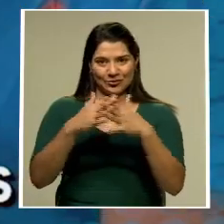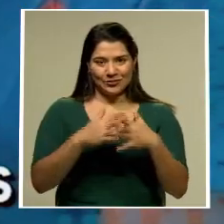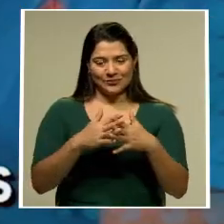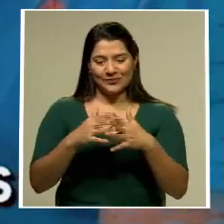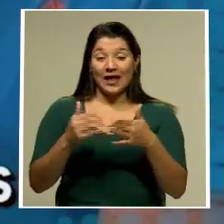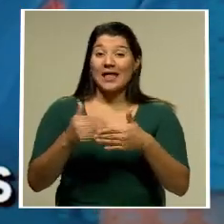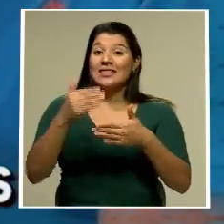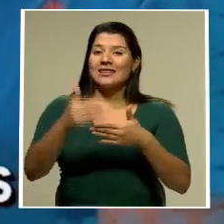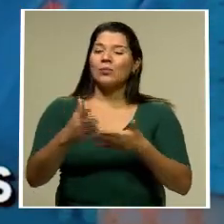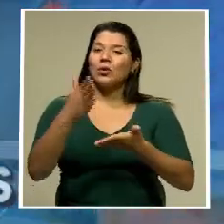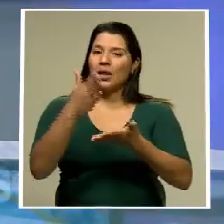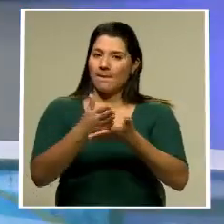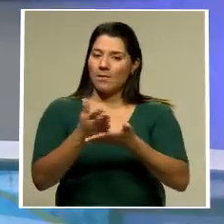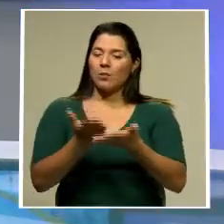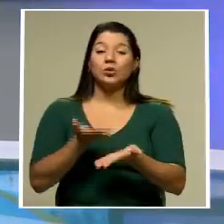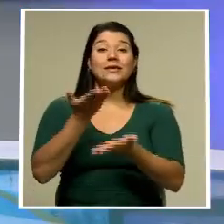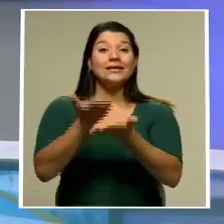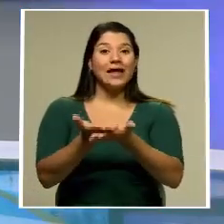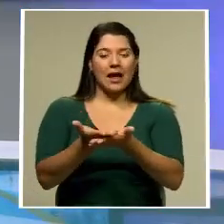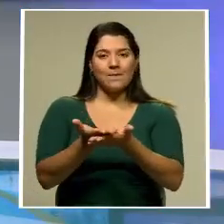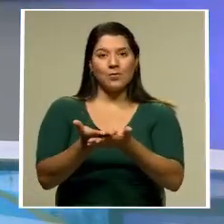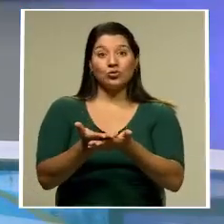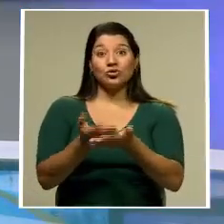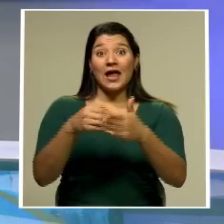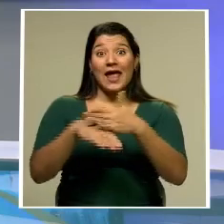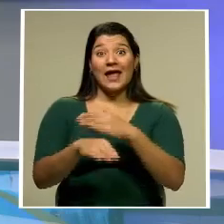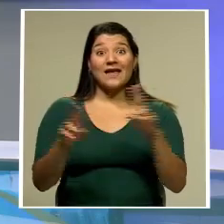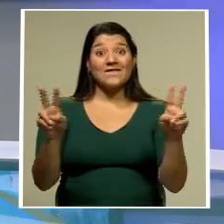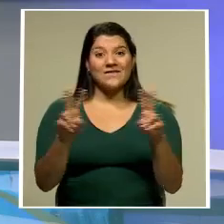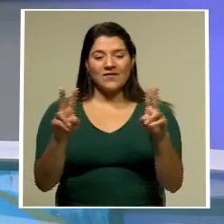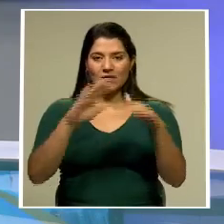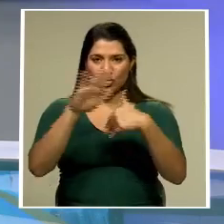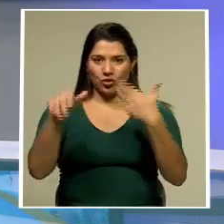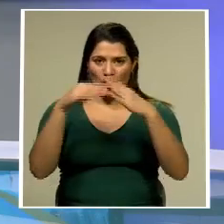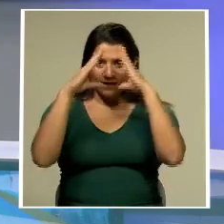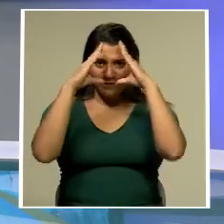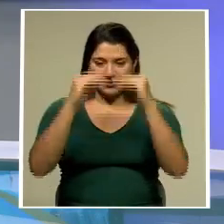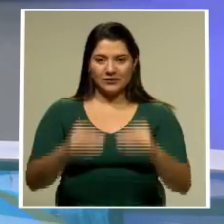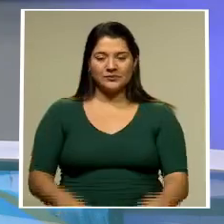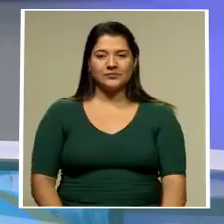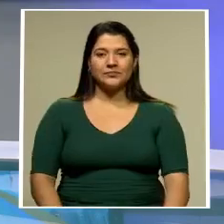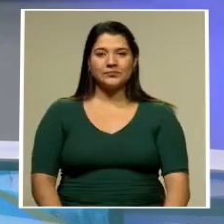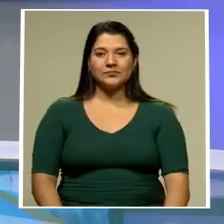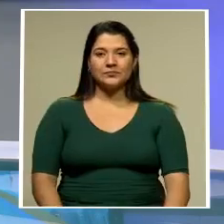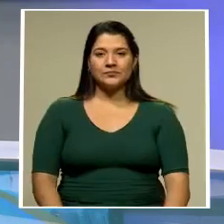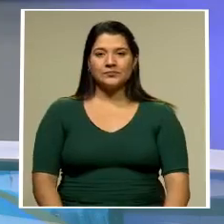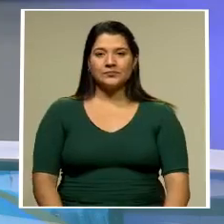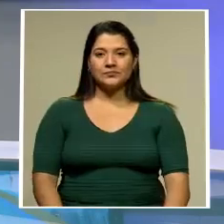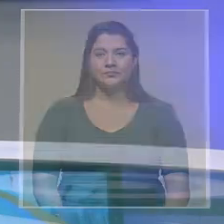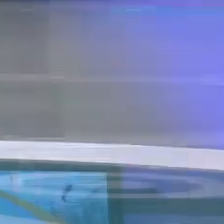Unidos. Al regresar, le traemos en vivo los detalles de esta llegada.